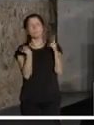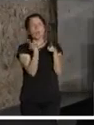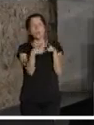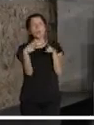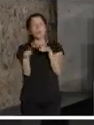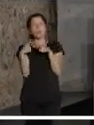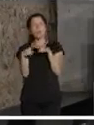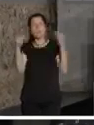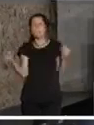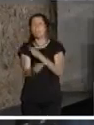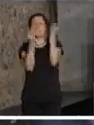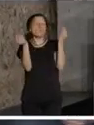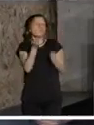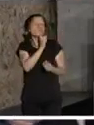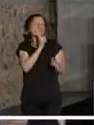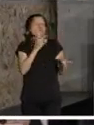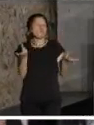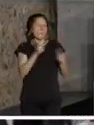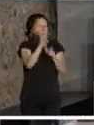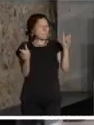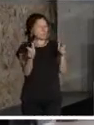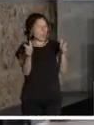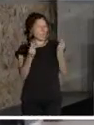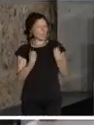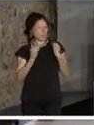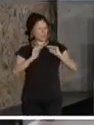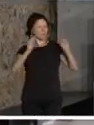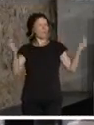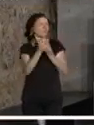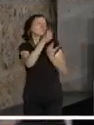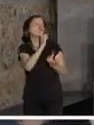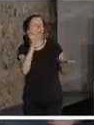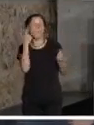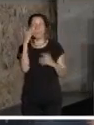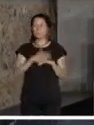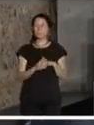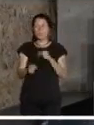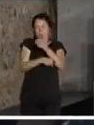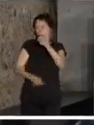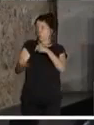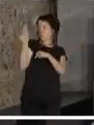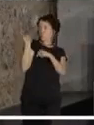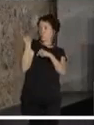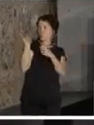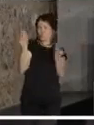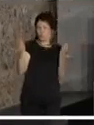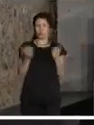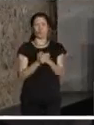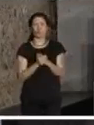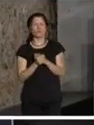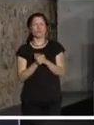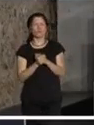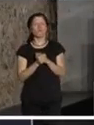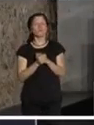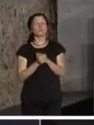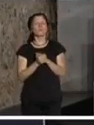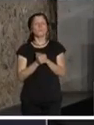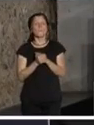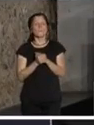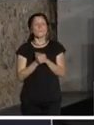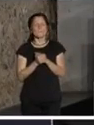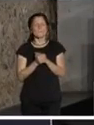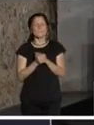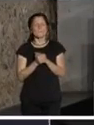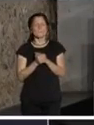esas políticas pueden mejorar la vida de la gente veréis en agosto pasado se aprobó la ampliación